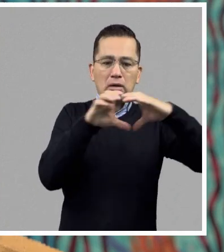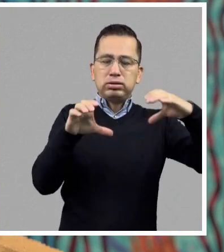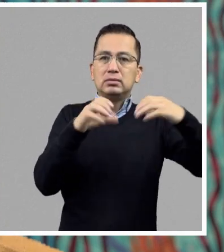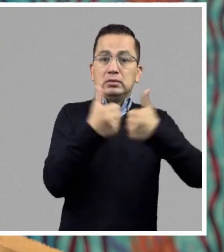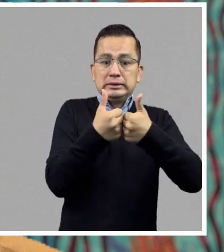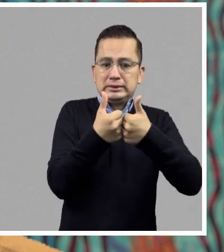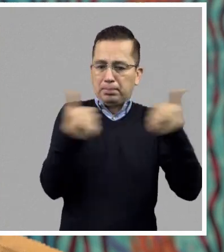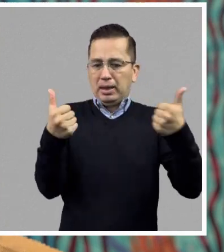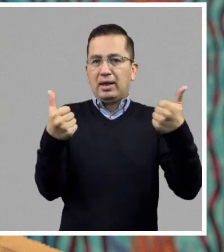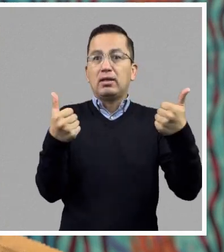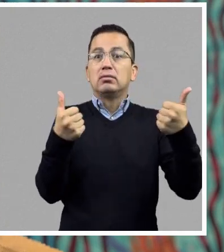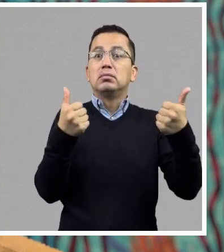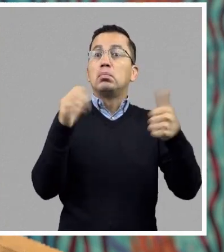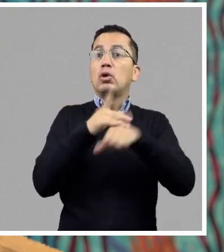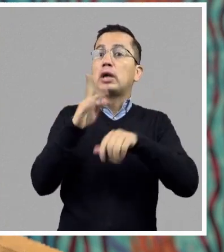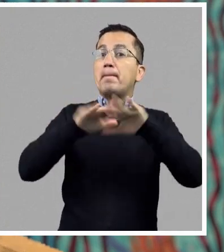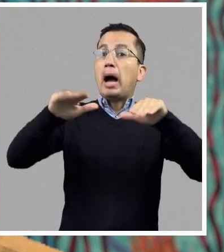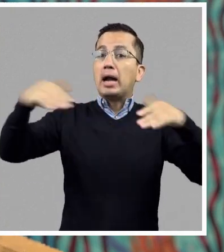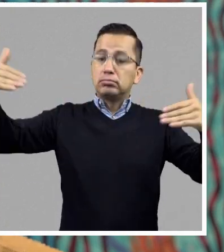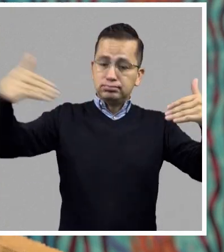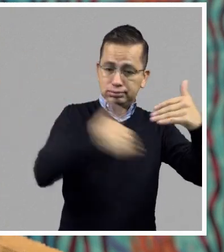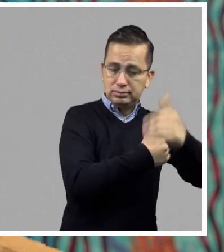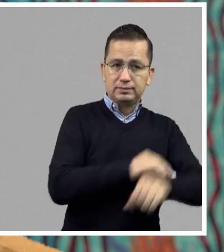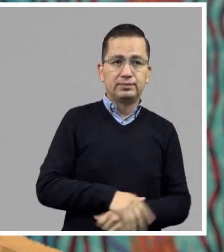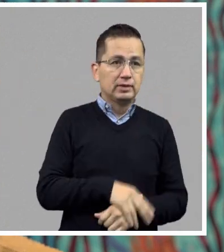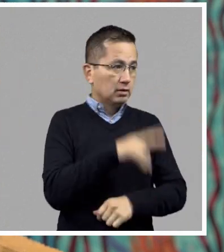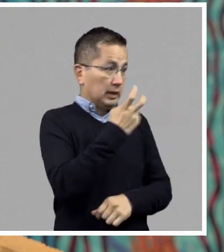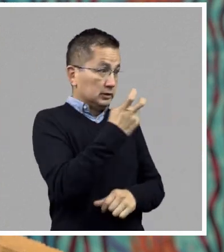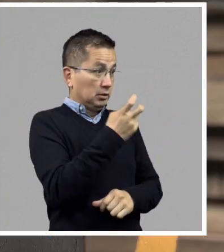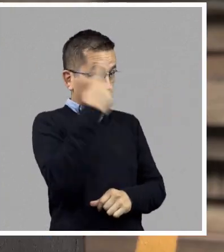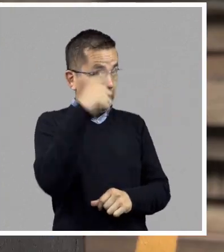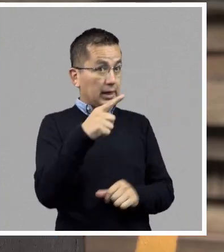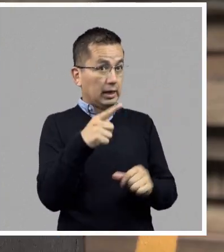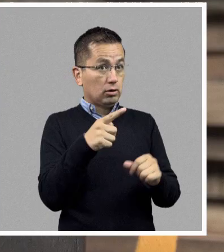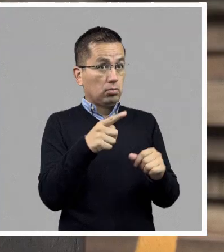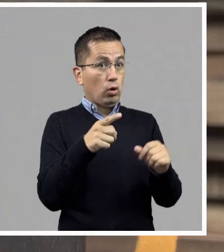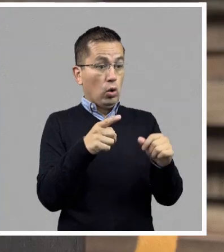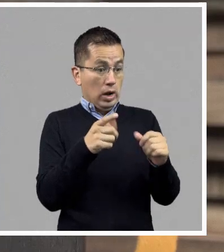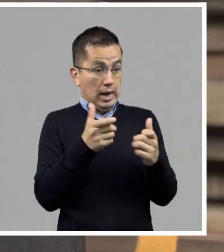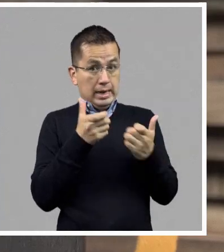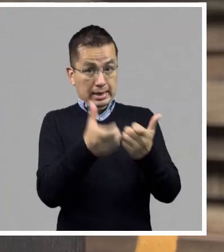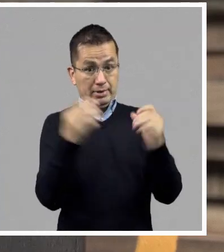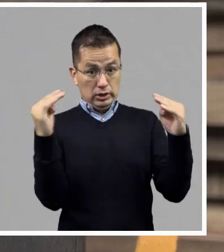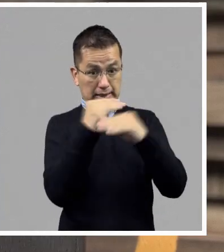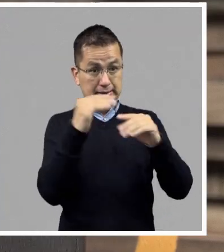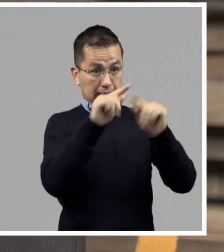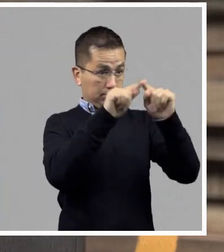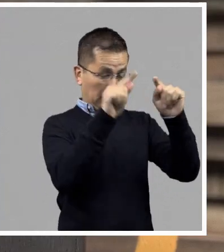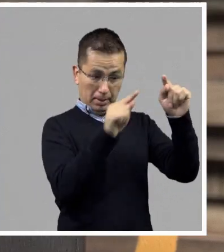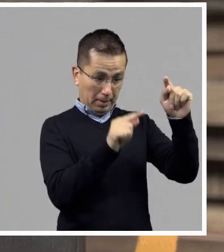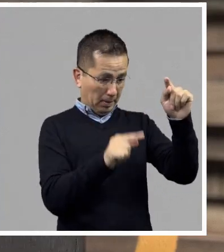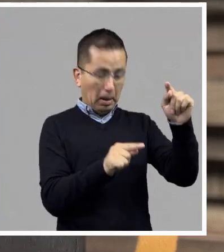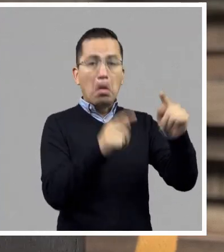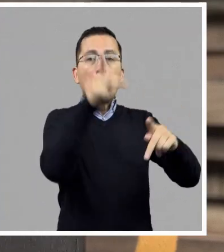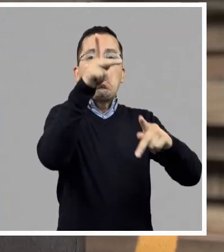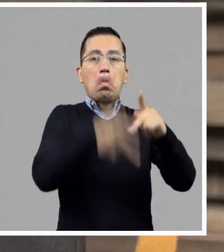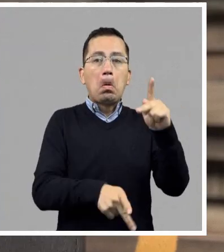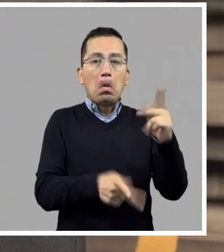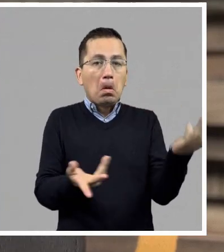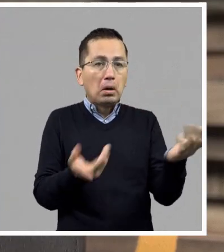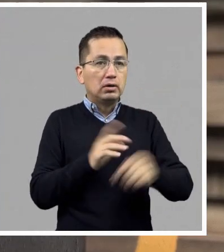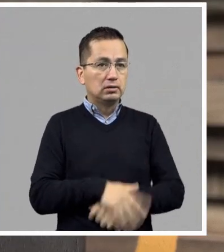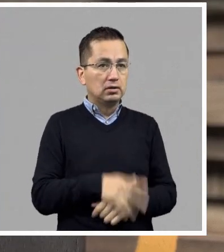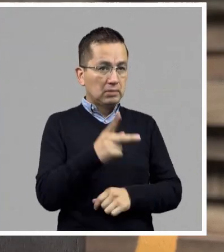que ha sido como por qué bueno por eso es que se corta el camino en esta dirección pero hemos estado ahí